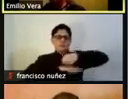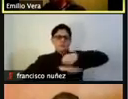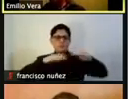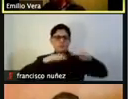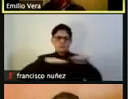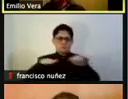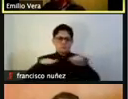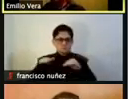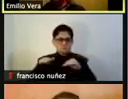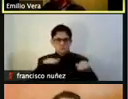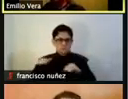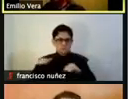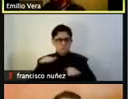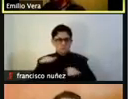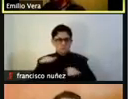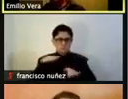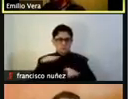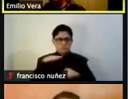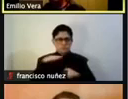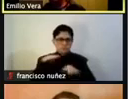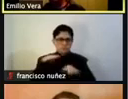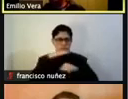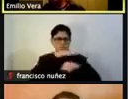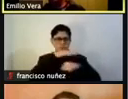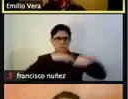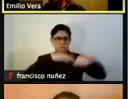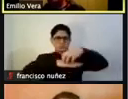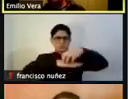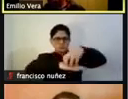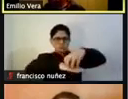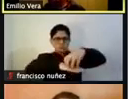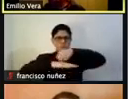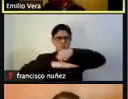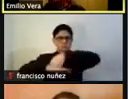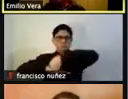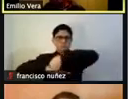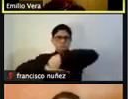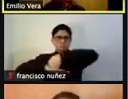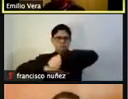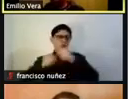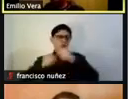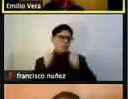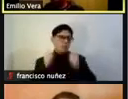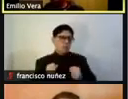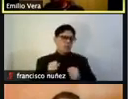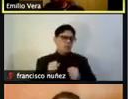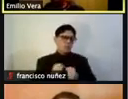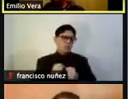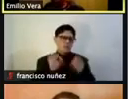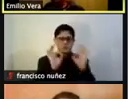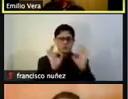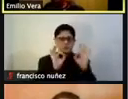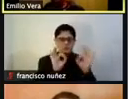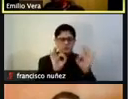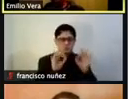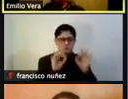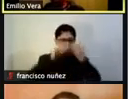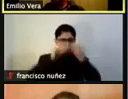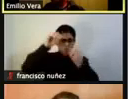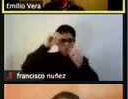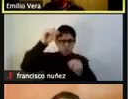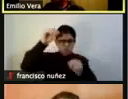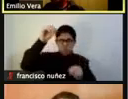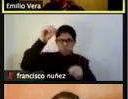Y uno puede medir esa velocidad con buena precisión, y entonces uno puede decir, bueno, con